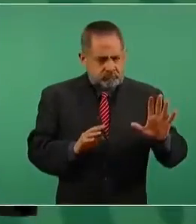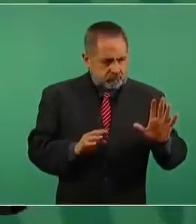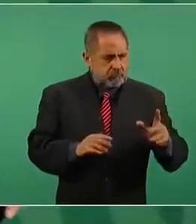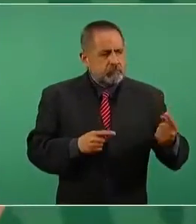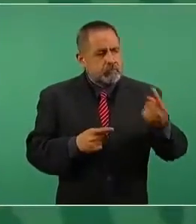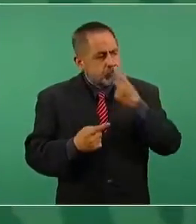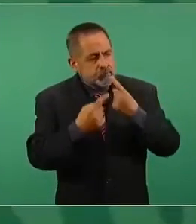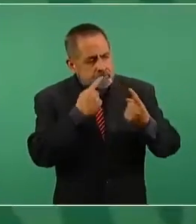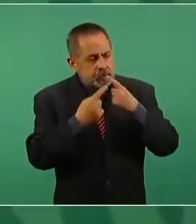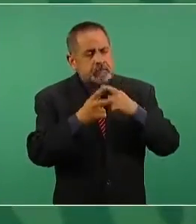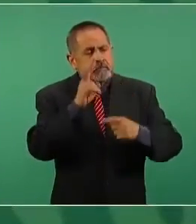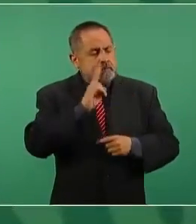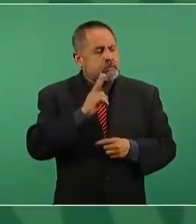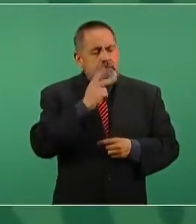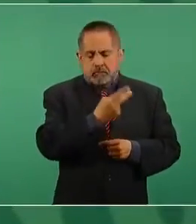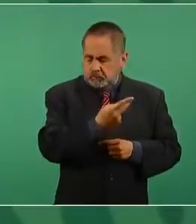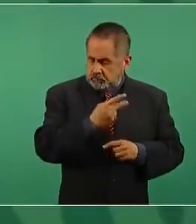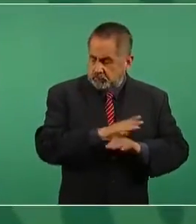ver,